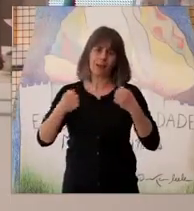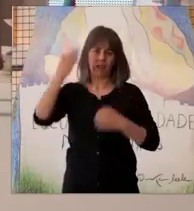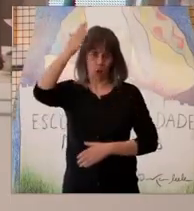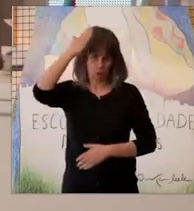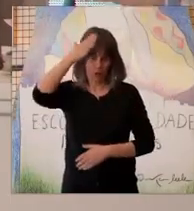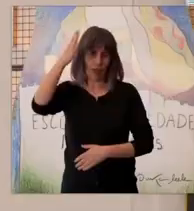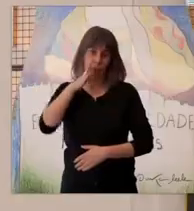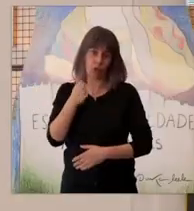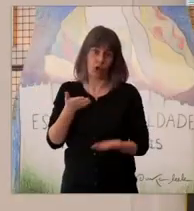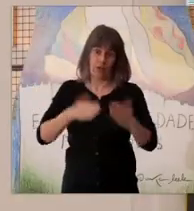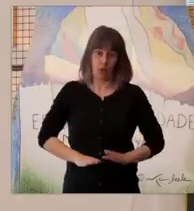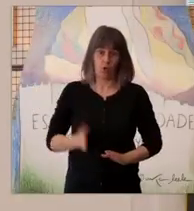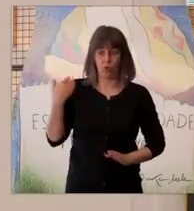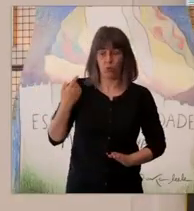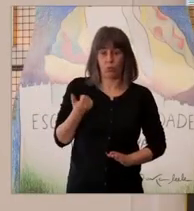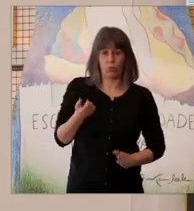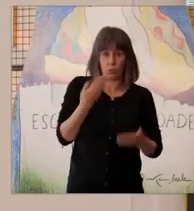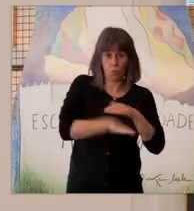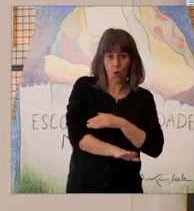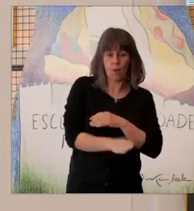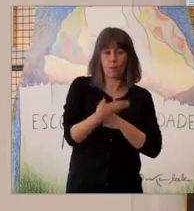y en la clase 3 años